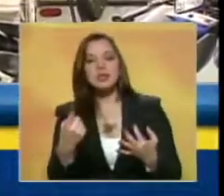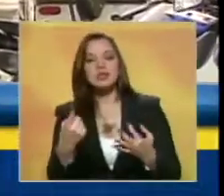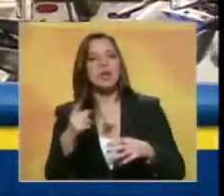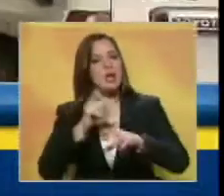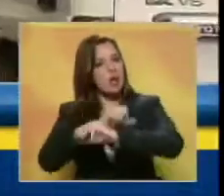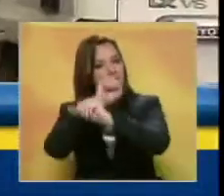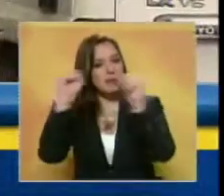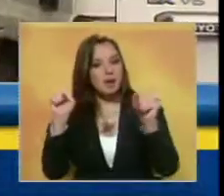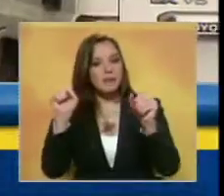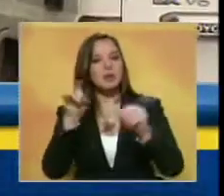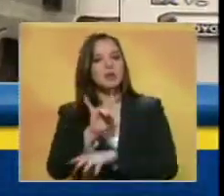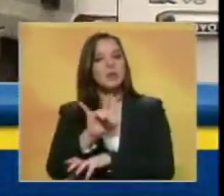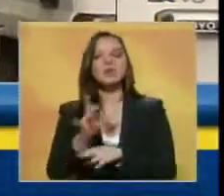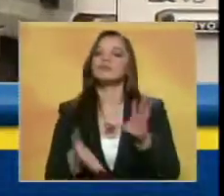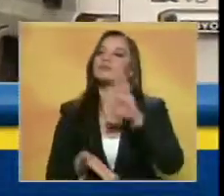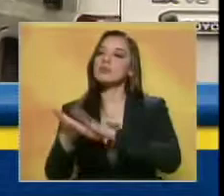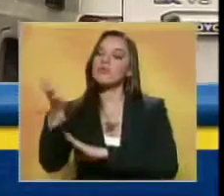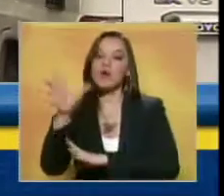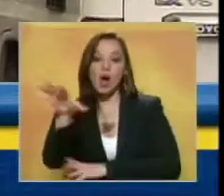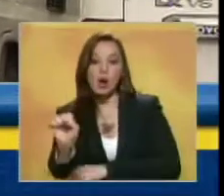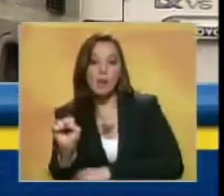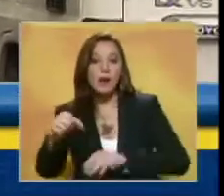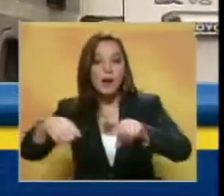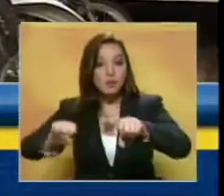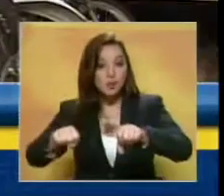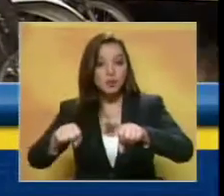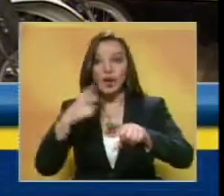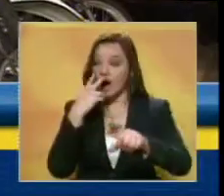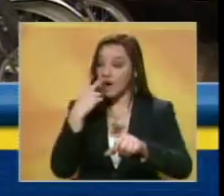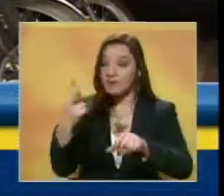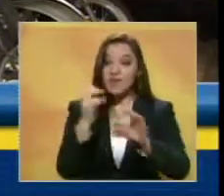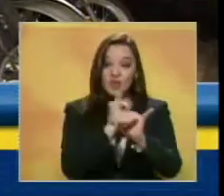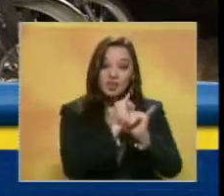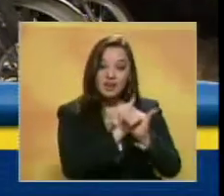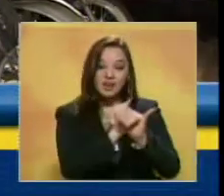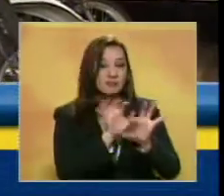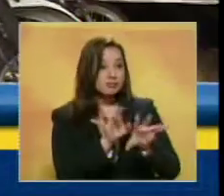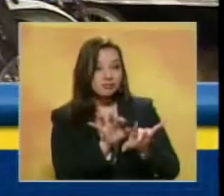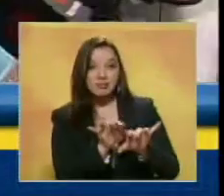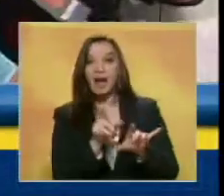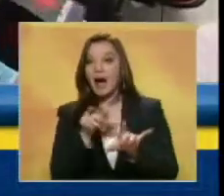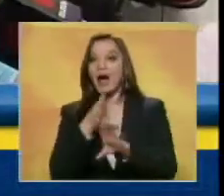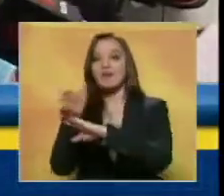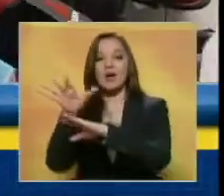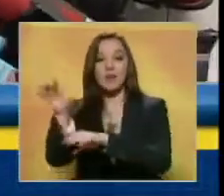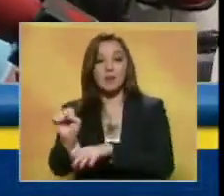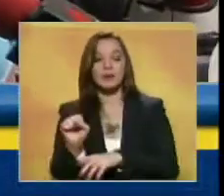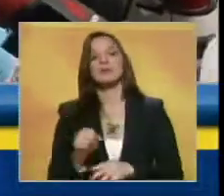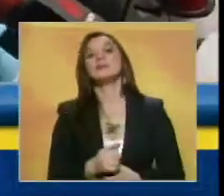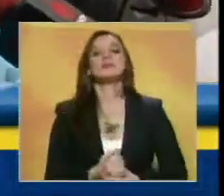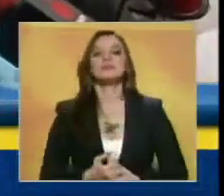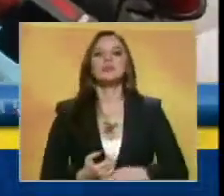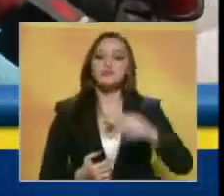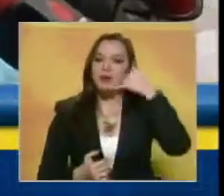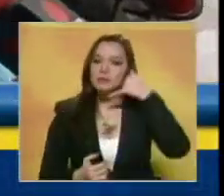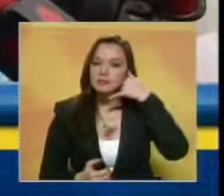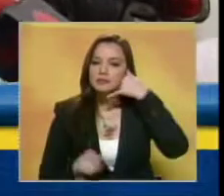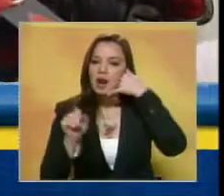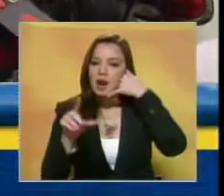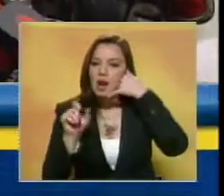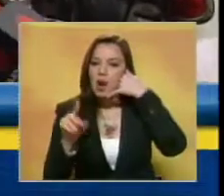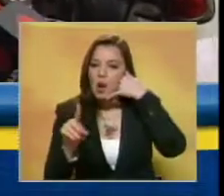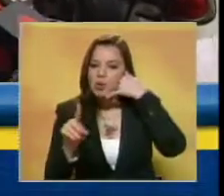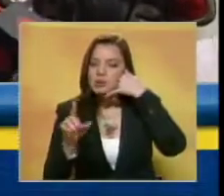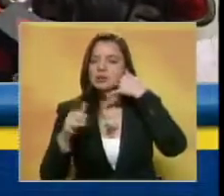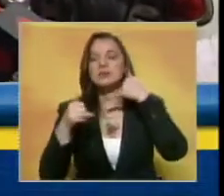horas de la mañana de este lunes a comprar una moto que habían visto en una página por internet. Él me llamó a las 11 de la mañana